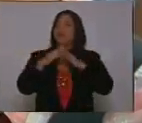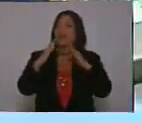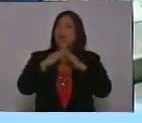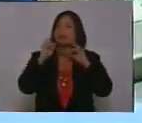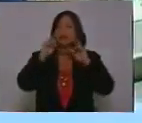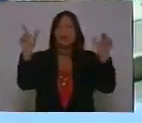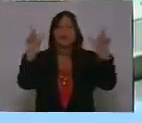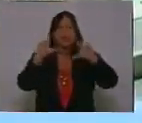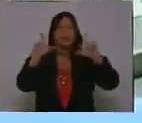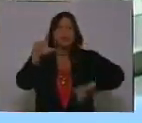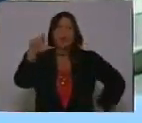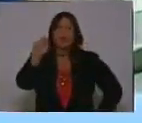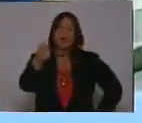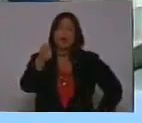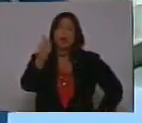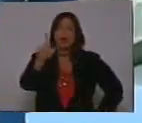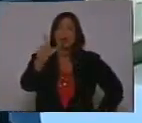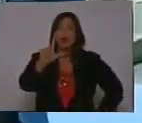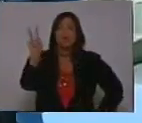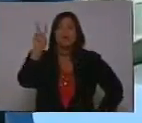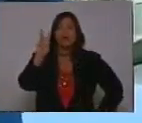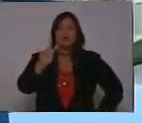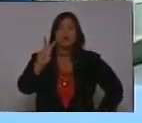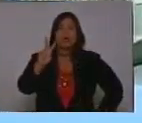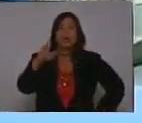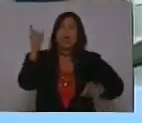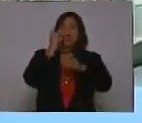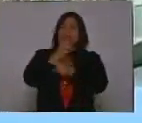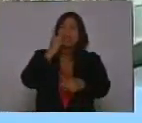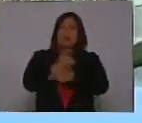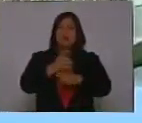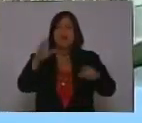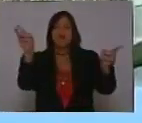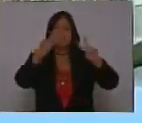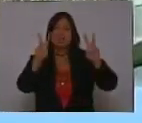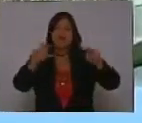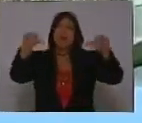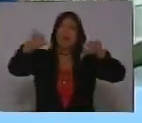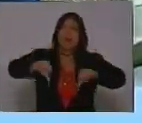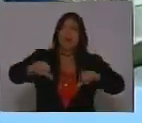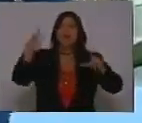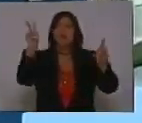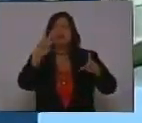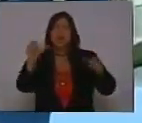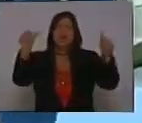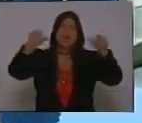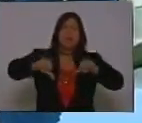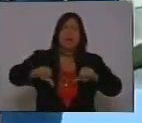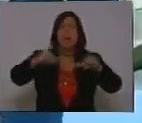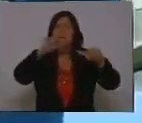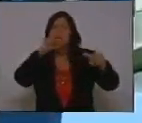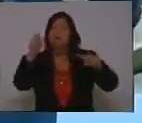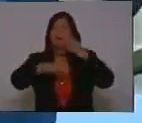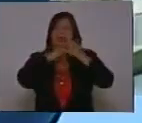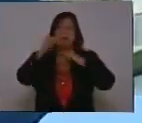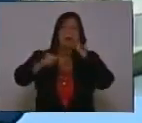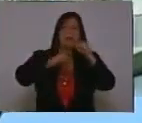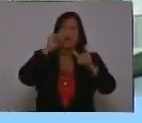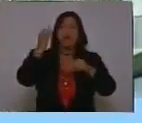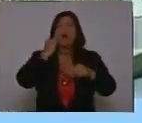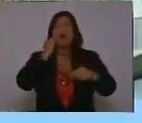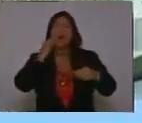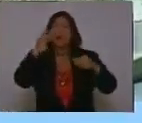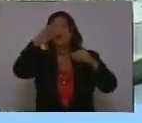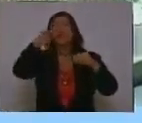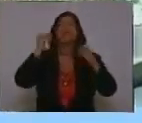la televisión, estaba pasando: Venezuela existe una dictadura, Venezuela existe hambre, Venezuela no existe oportunidad para los jóvenes, los jóvenes de